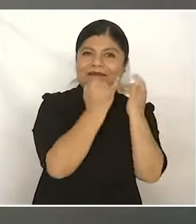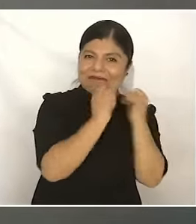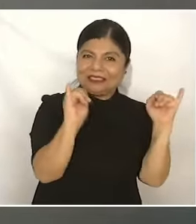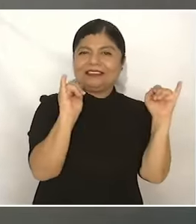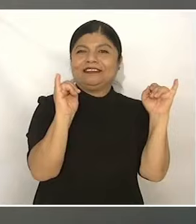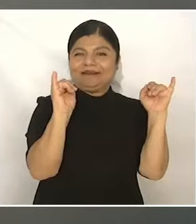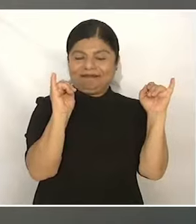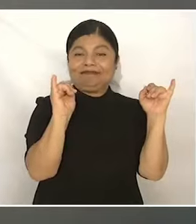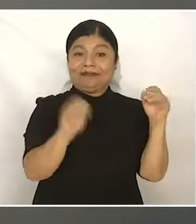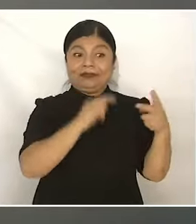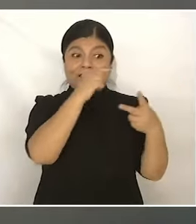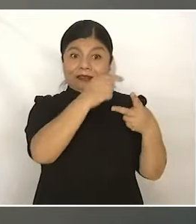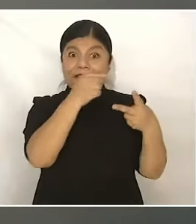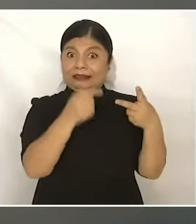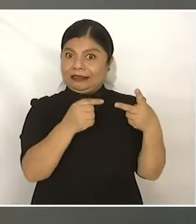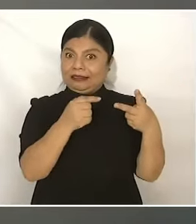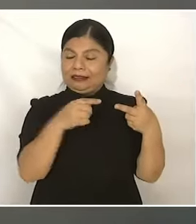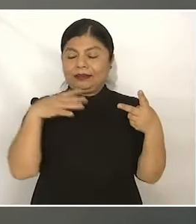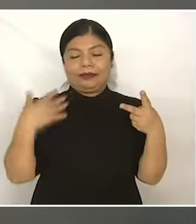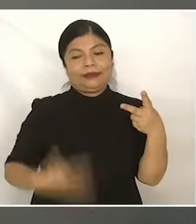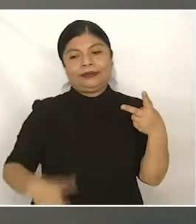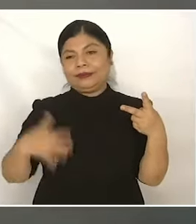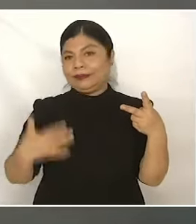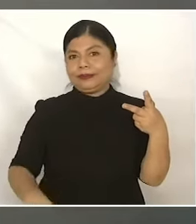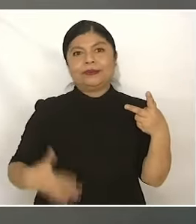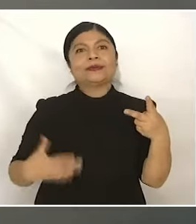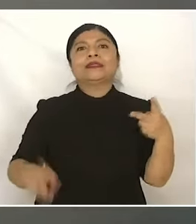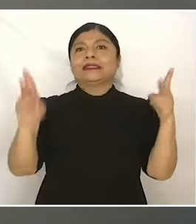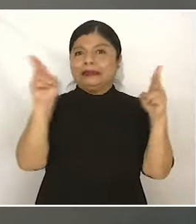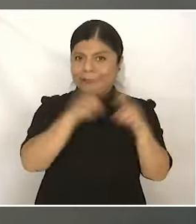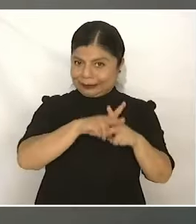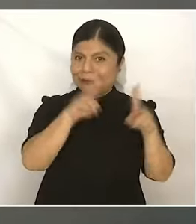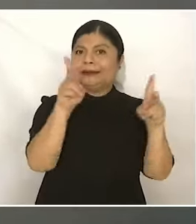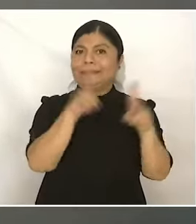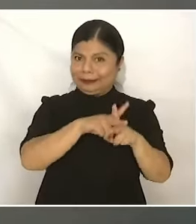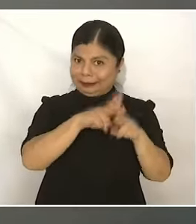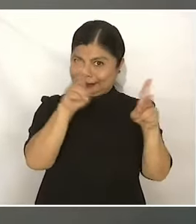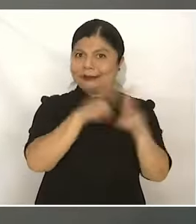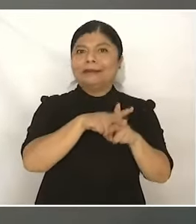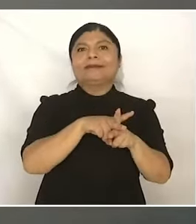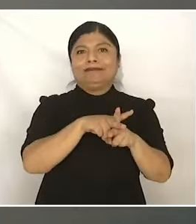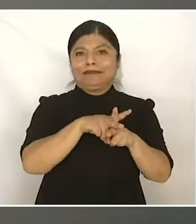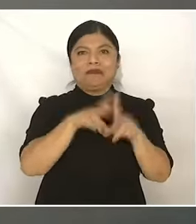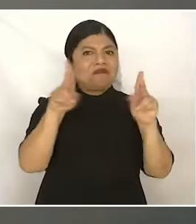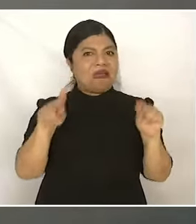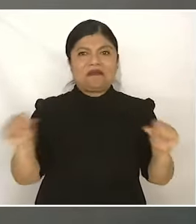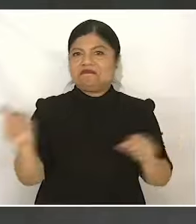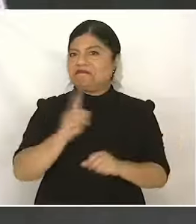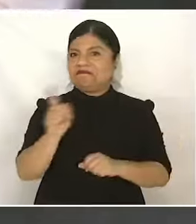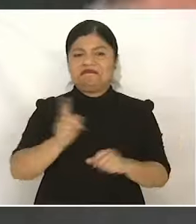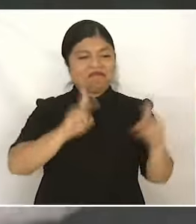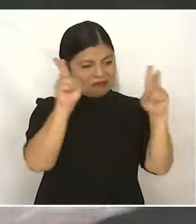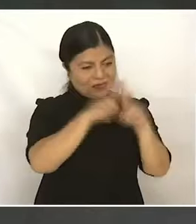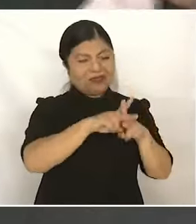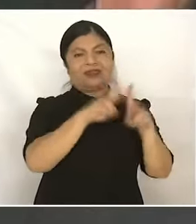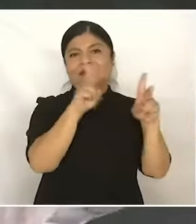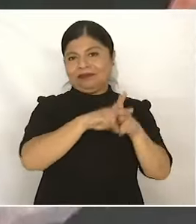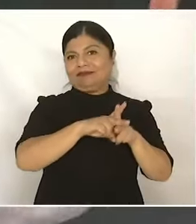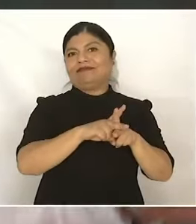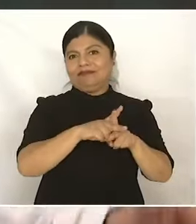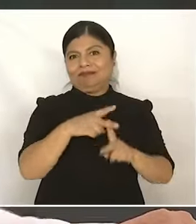la independencia y la reforma, hubo violencia, se tuvo que hacer con las armas, y desde luego